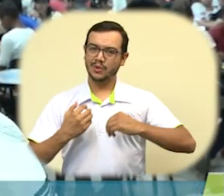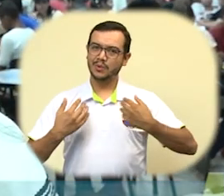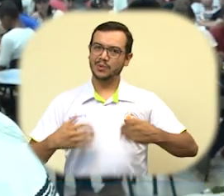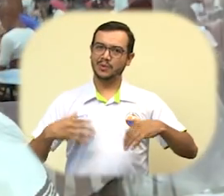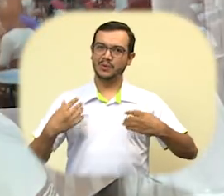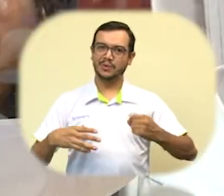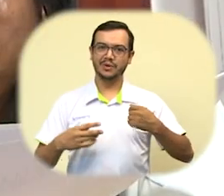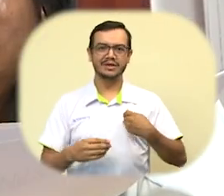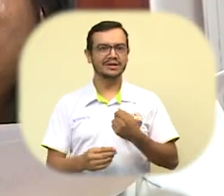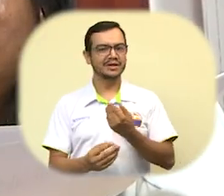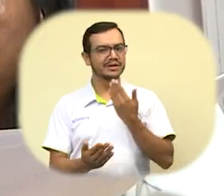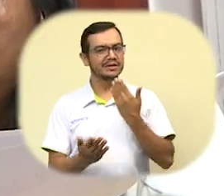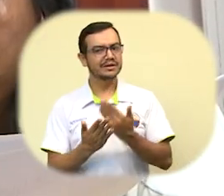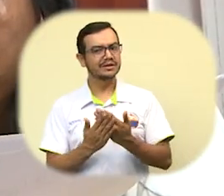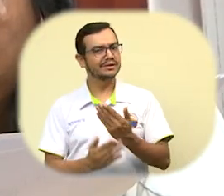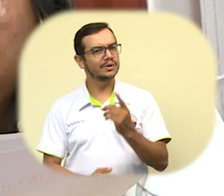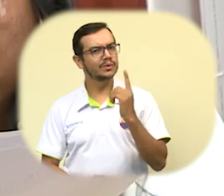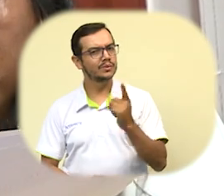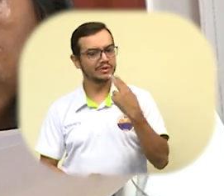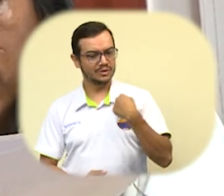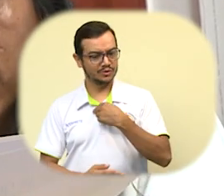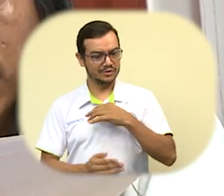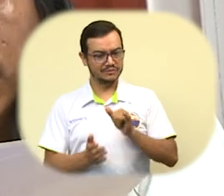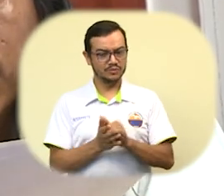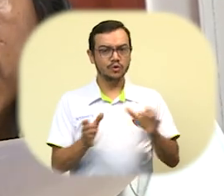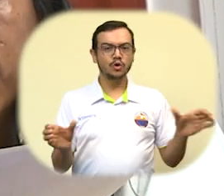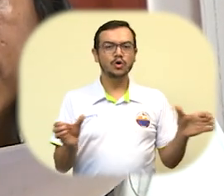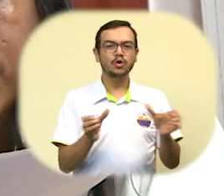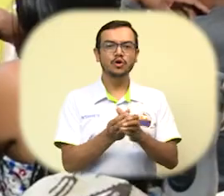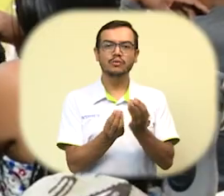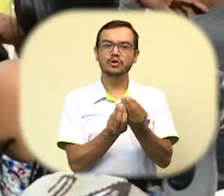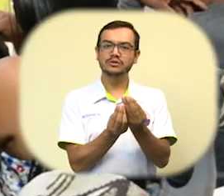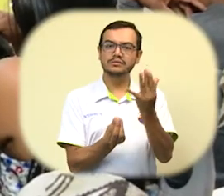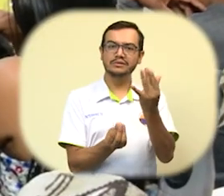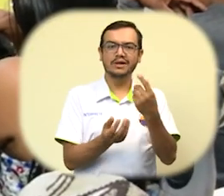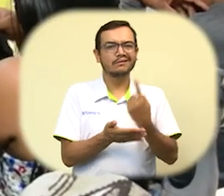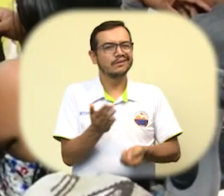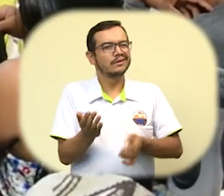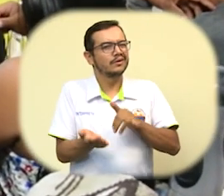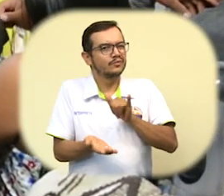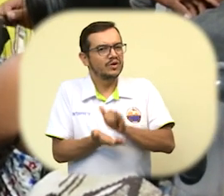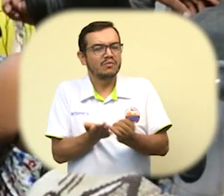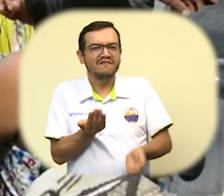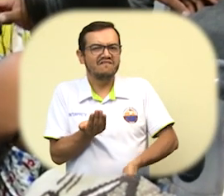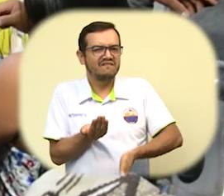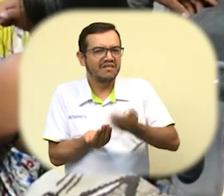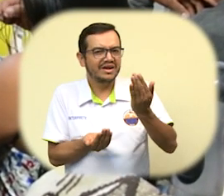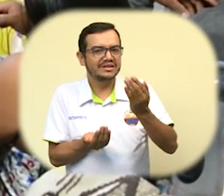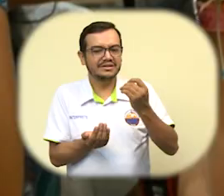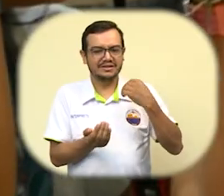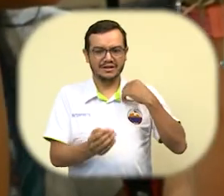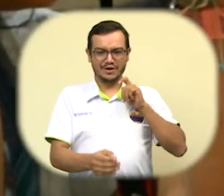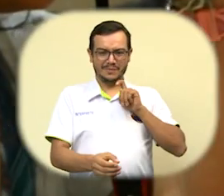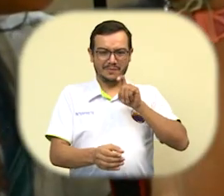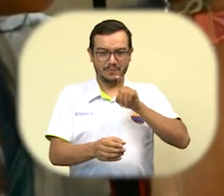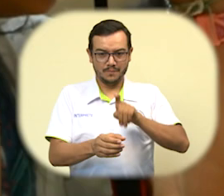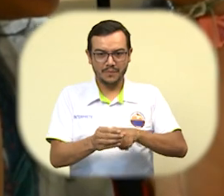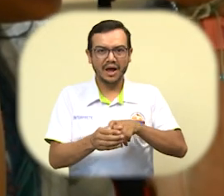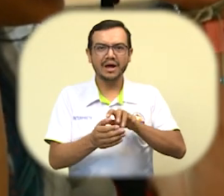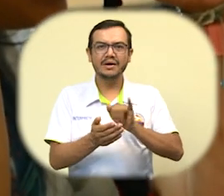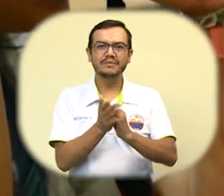ya que nos permite a nosotros como grupos étnicos acceder con mayor facilidad a